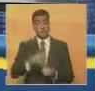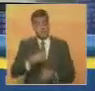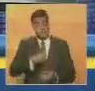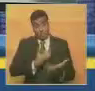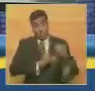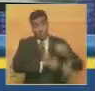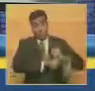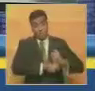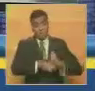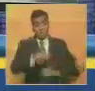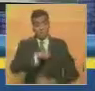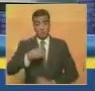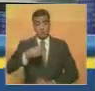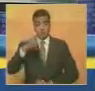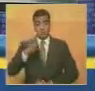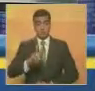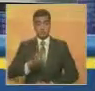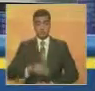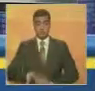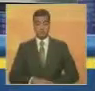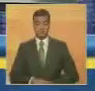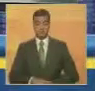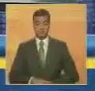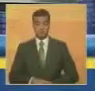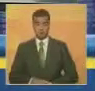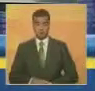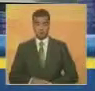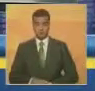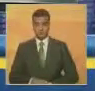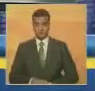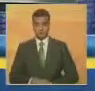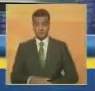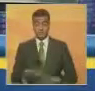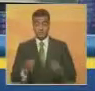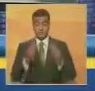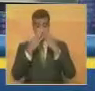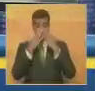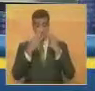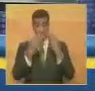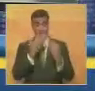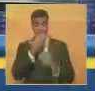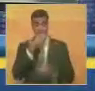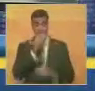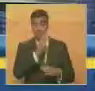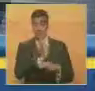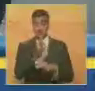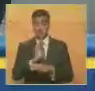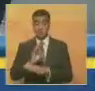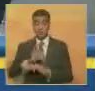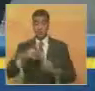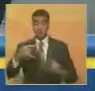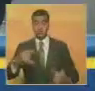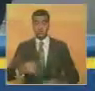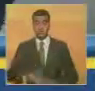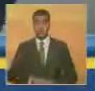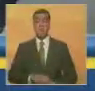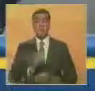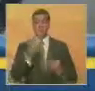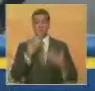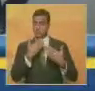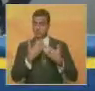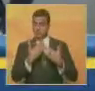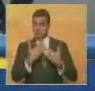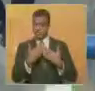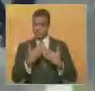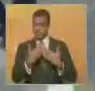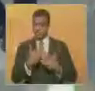yo que en nuestro país en Venezuela tienen que estar pendientes de la garantía de seguridad biológica Muchísimas gracias doctor